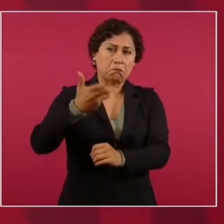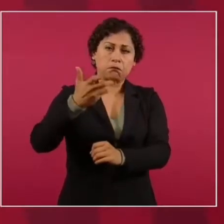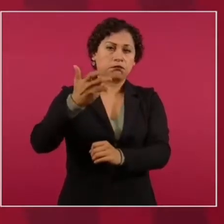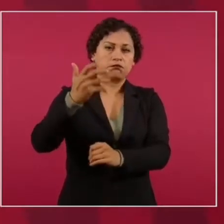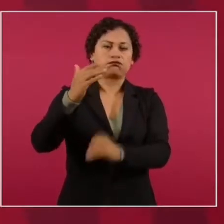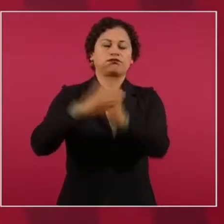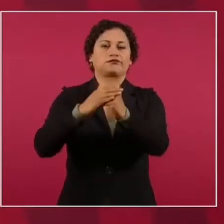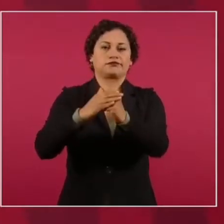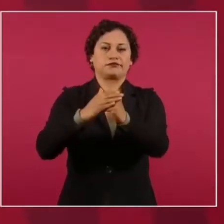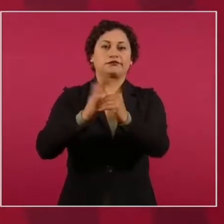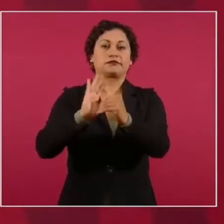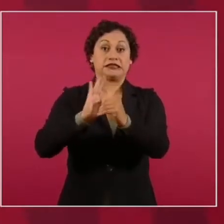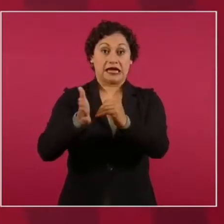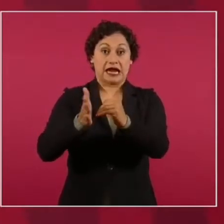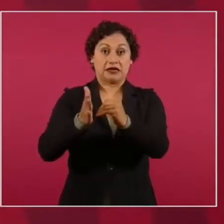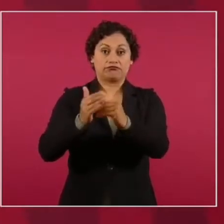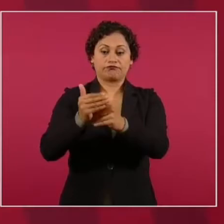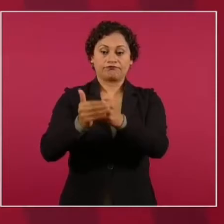abajo.